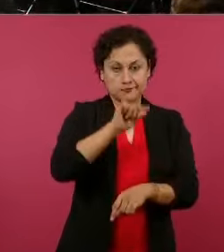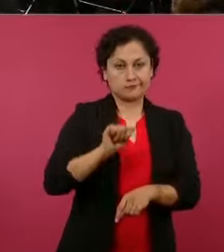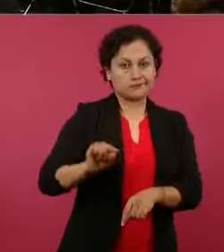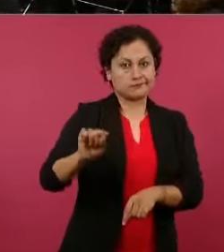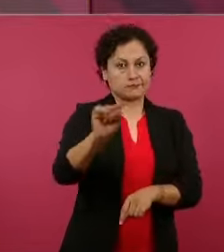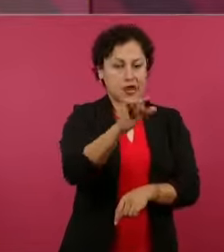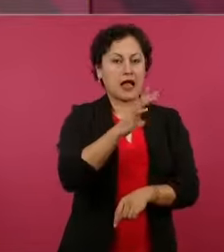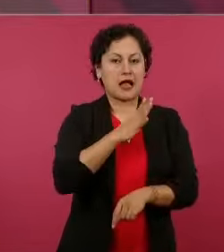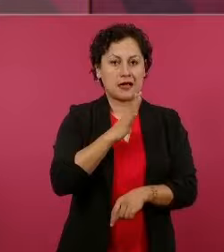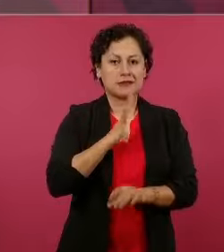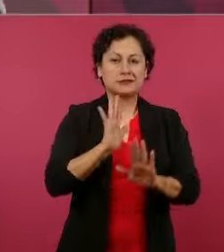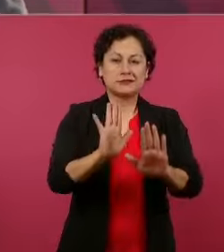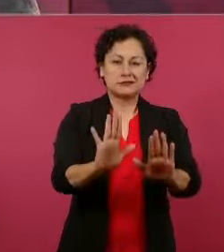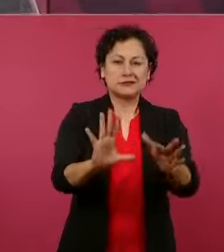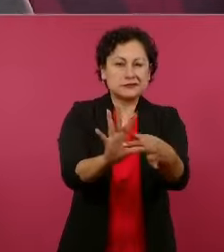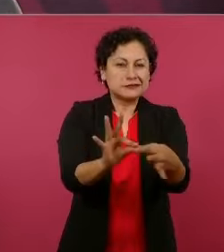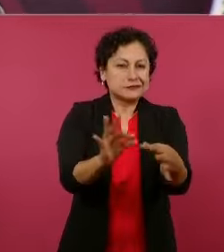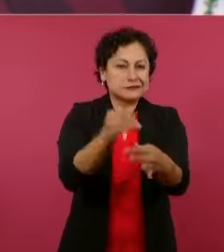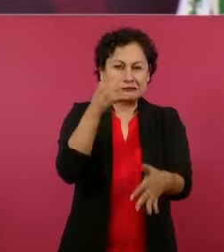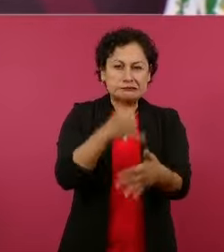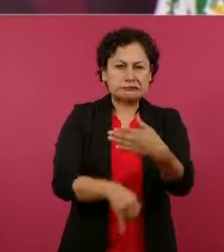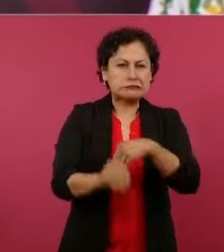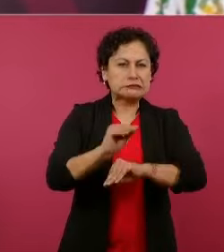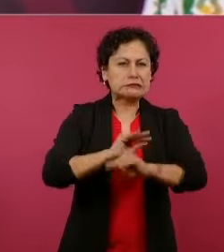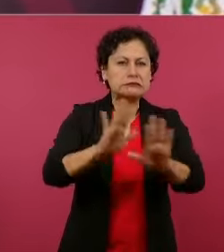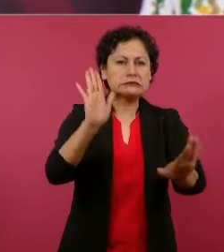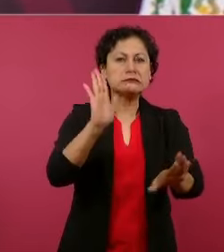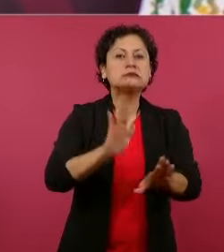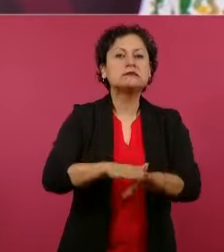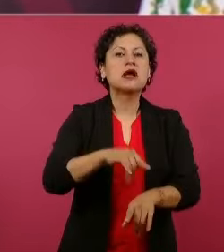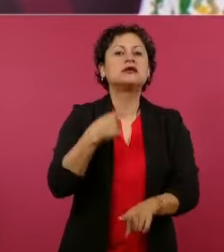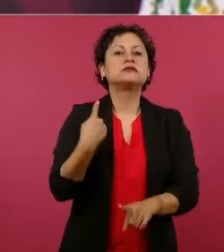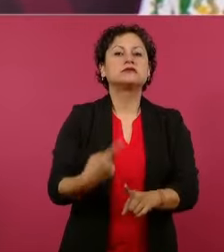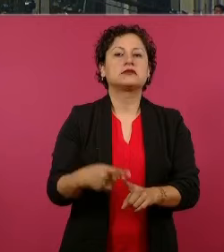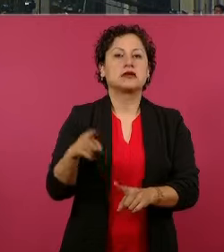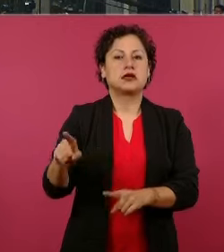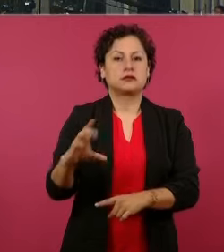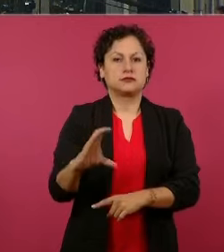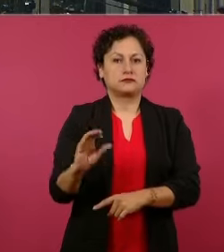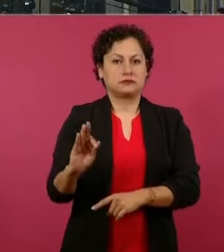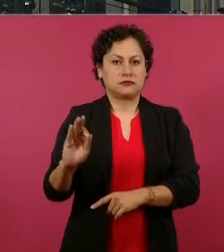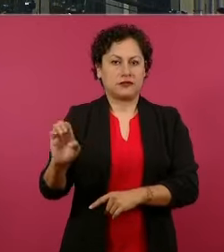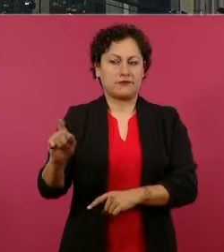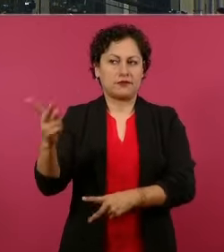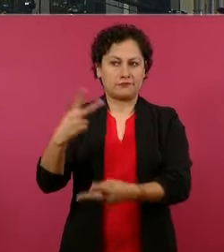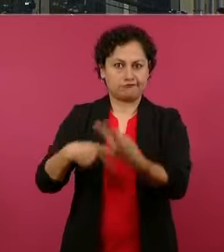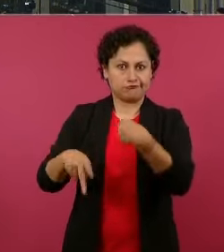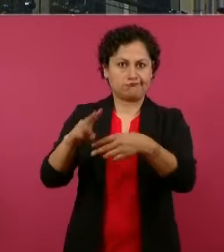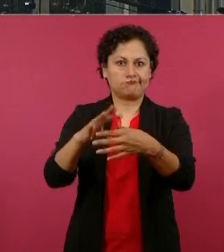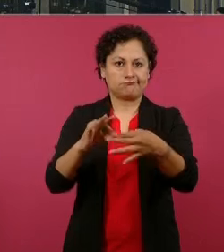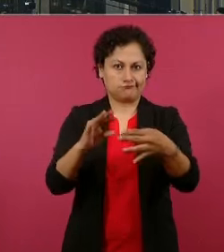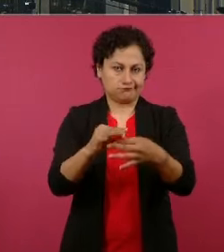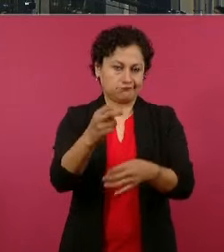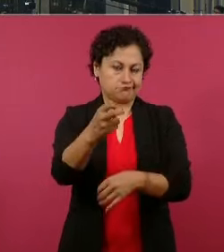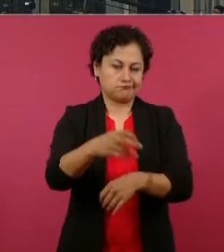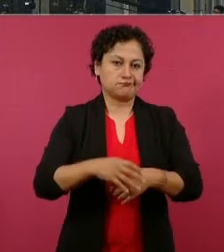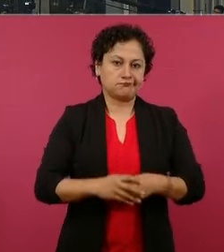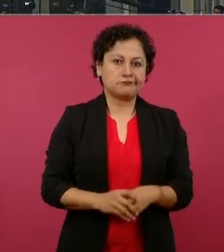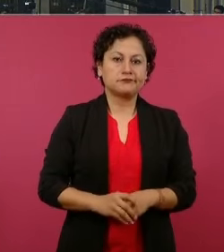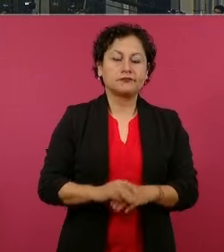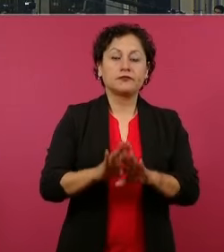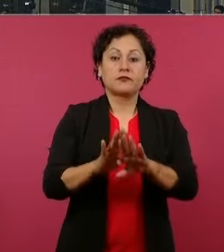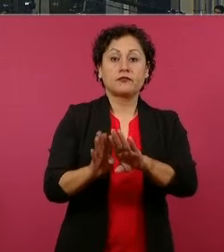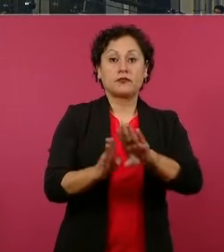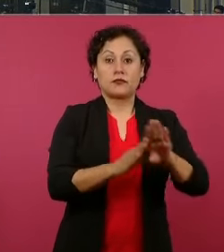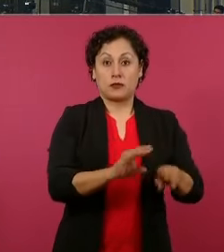expliquen más los de la Comisión Federal de Electricidad hay otro proyecto también muy